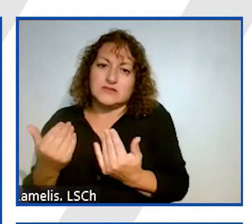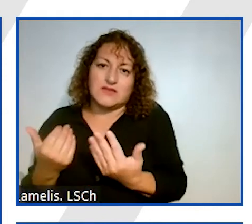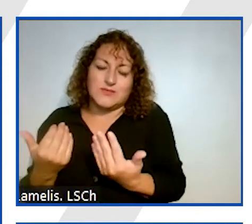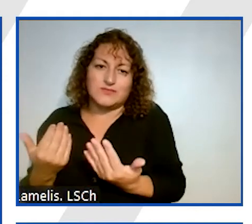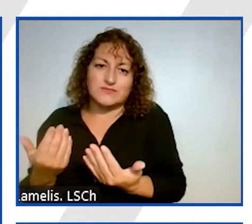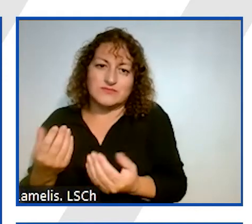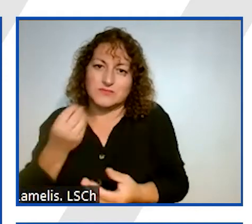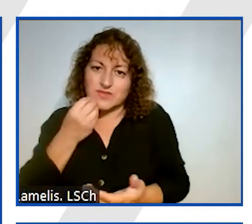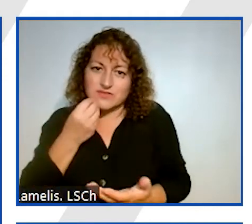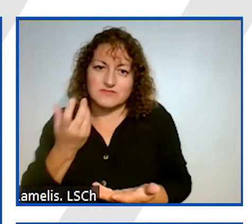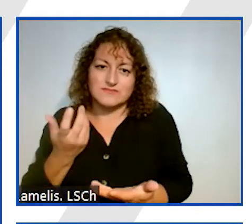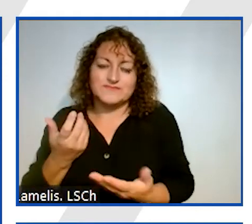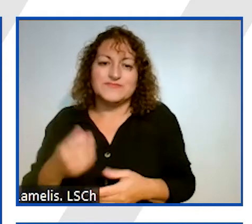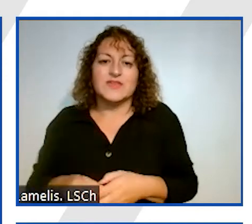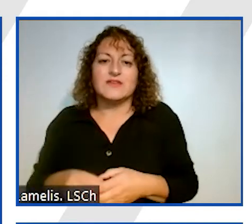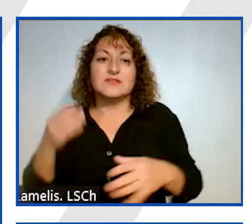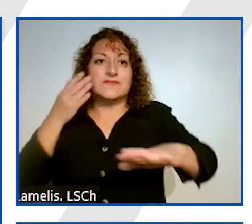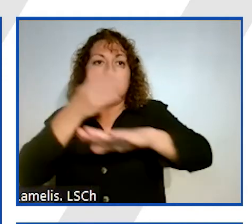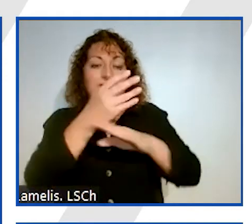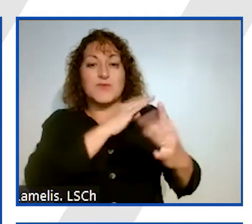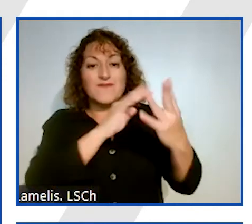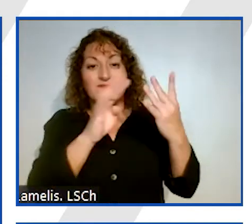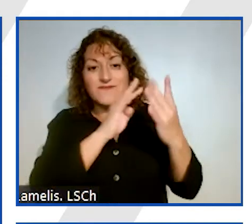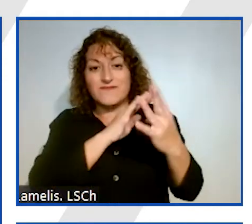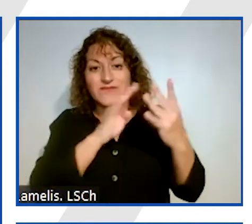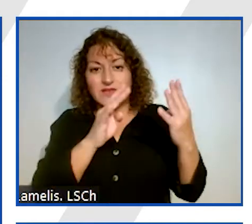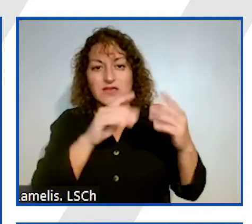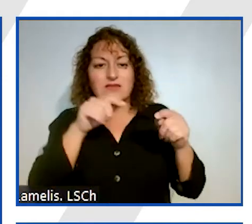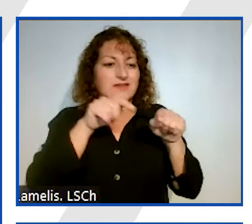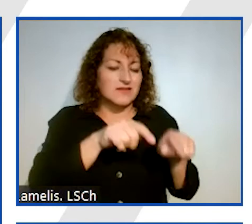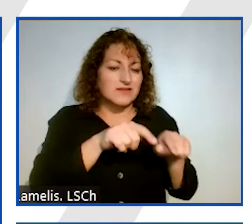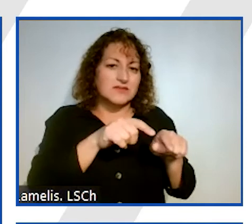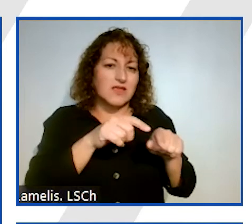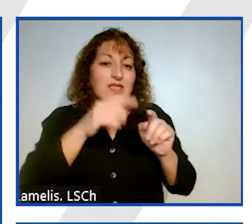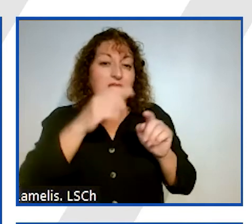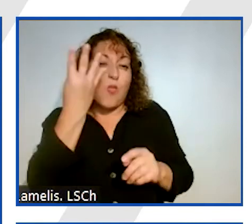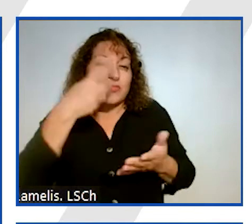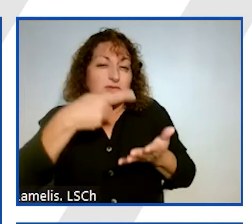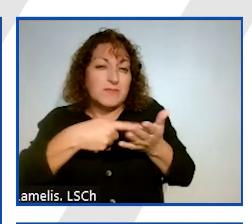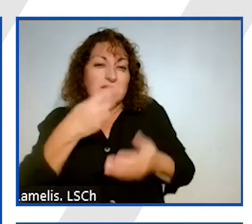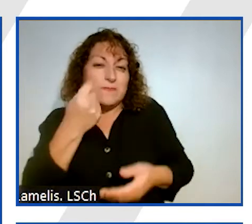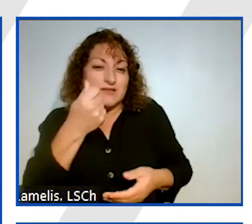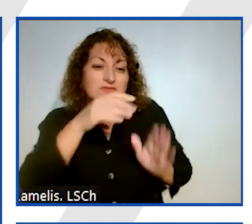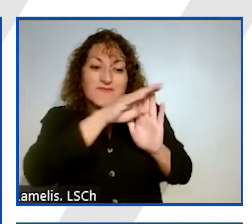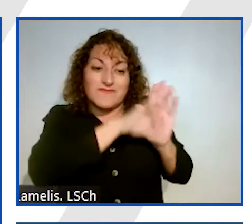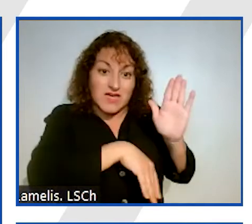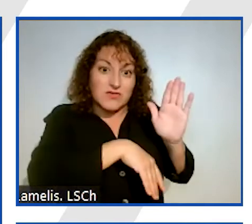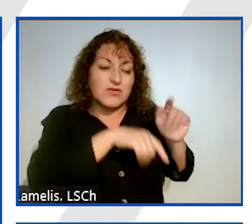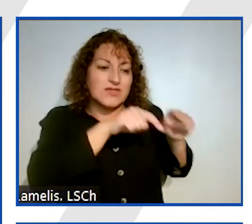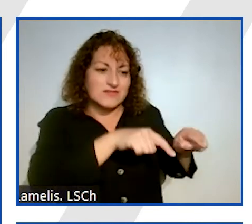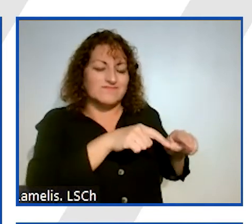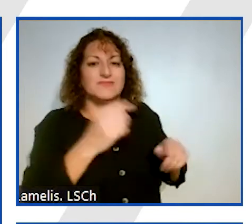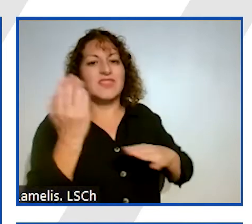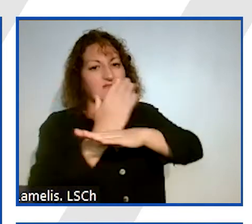Cuando vamos al mercado, el único pez que está por debajo de los 4.000 pesos son los tiburones.